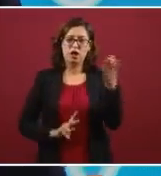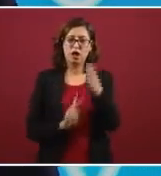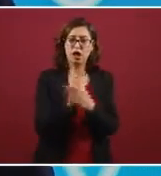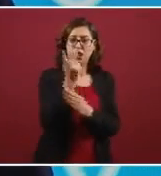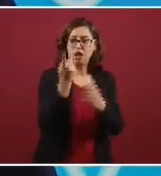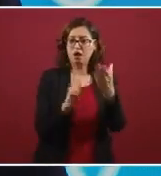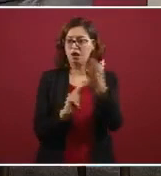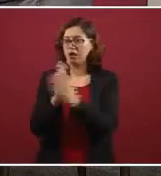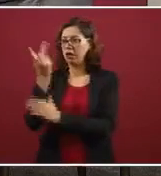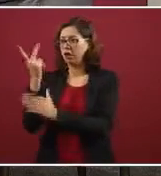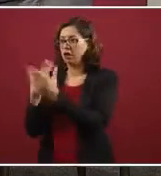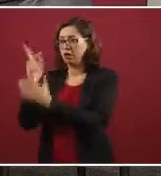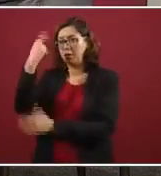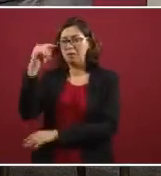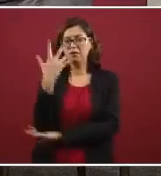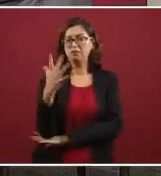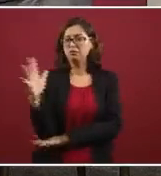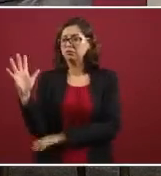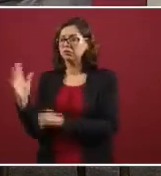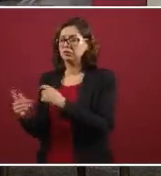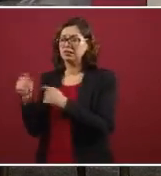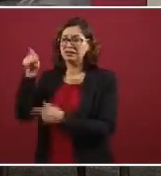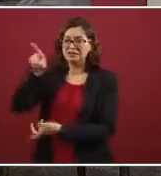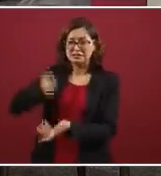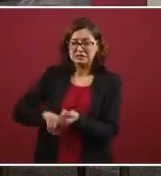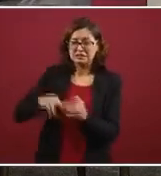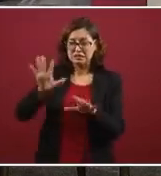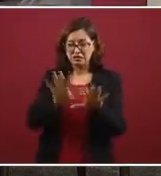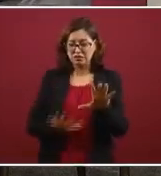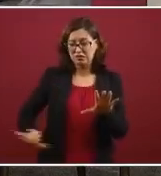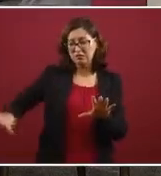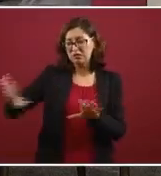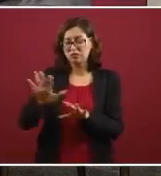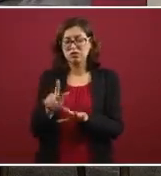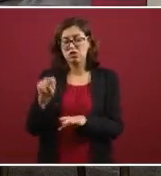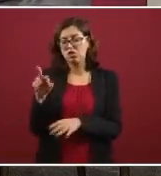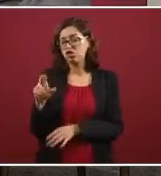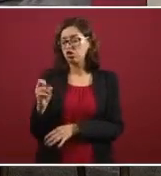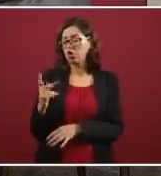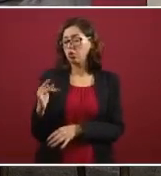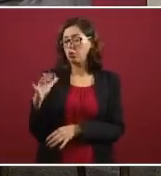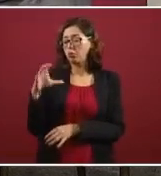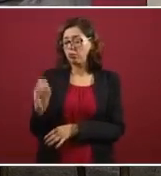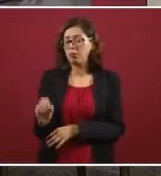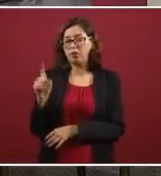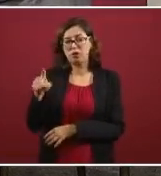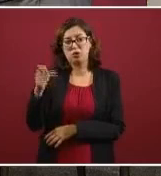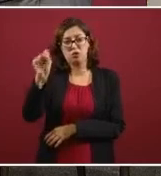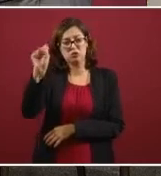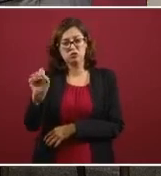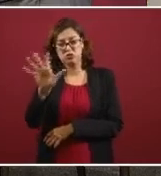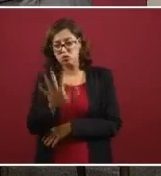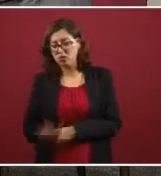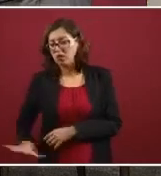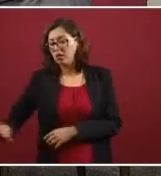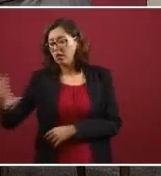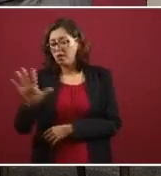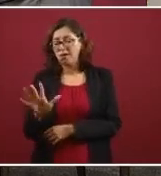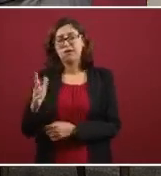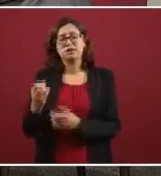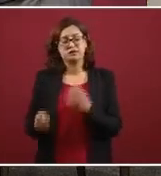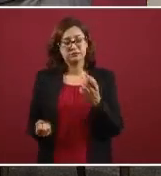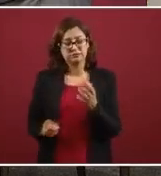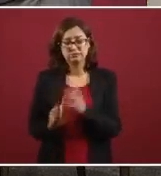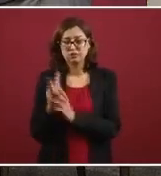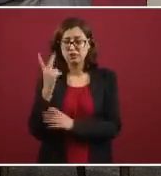el trópico, para proteger a nuestras selvas y regenerar esa fantástica diversidad del sureste mexicano. Programas que ahora